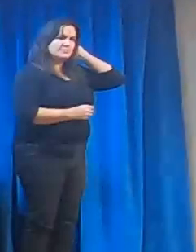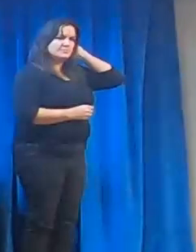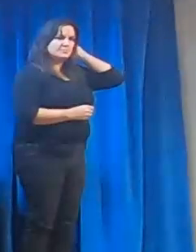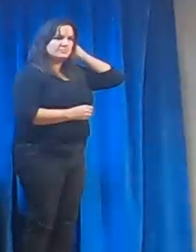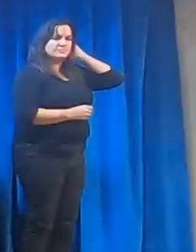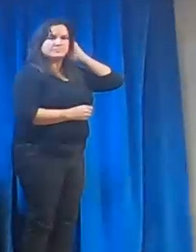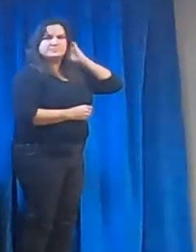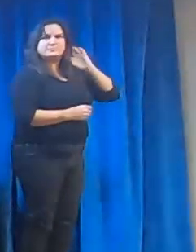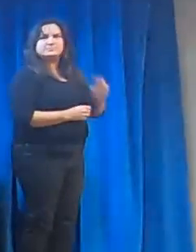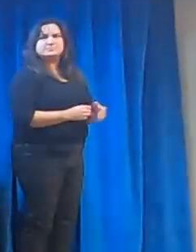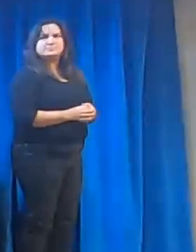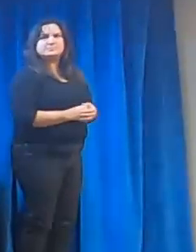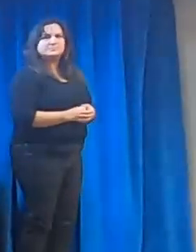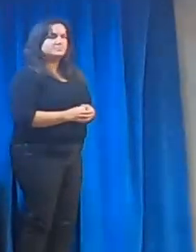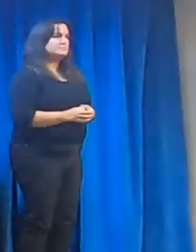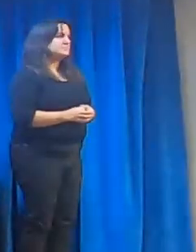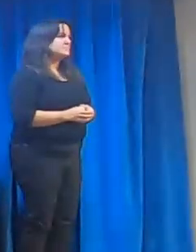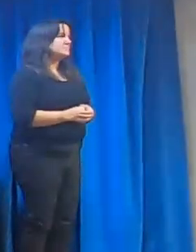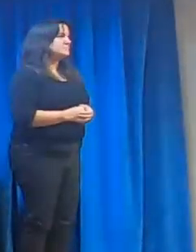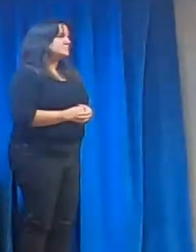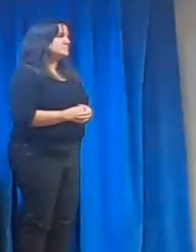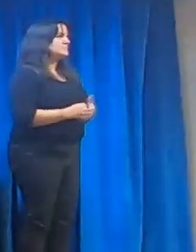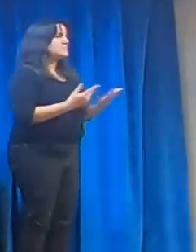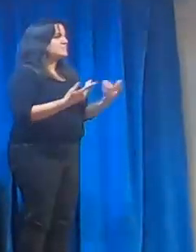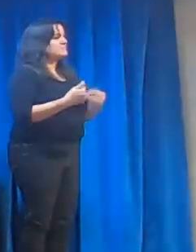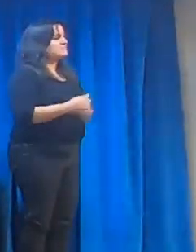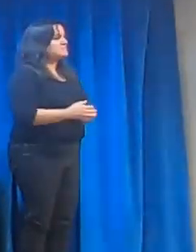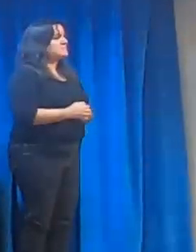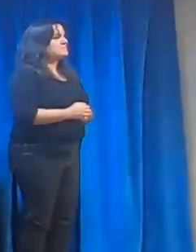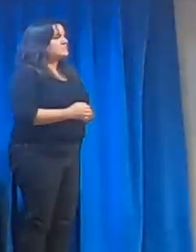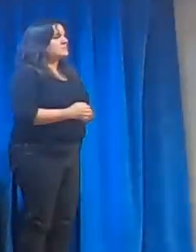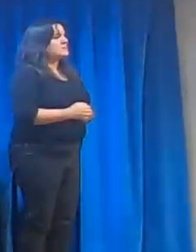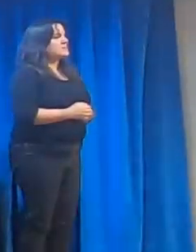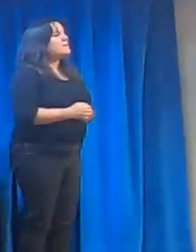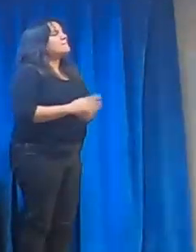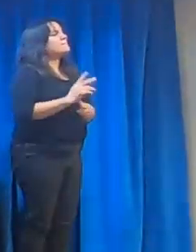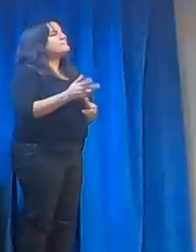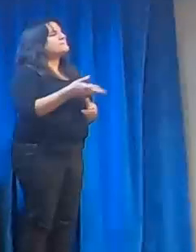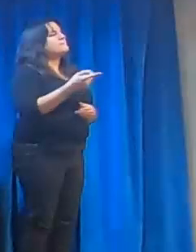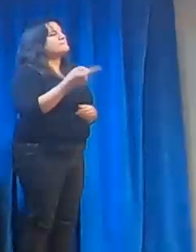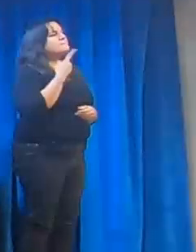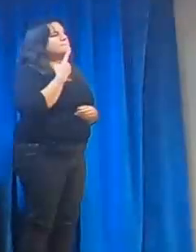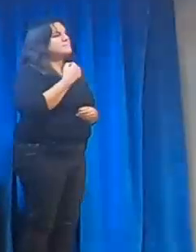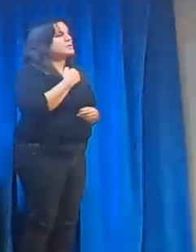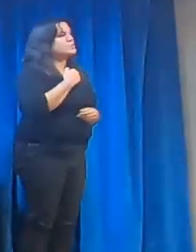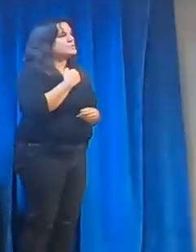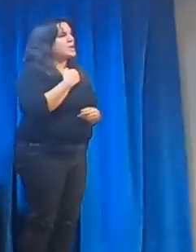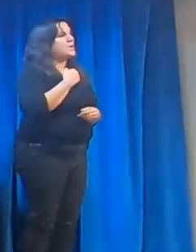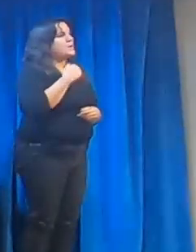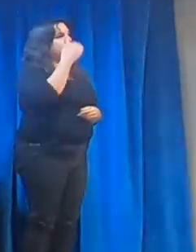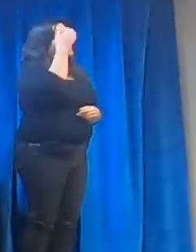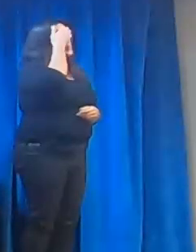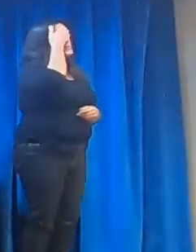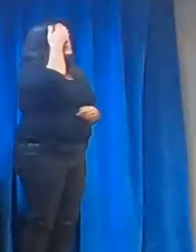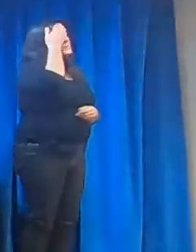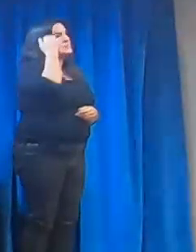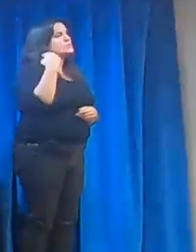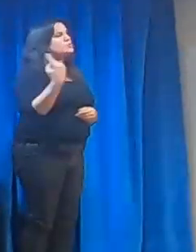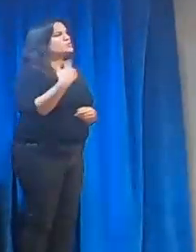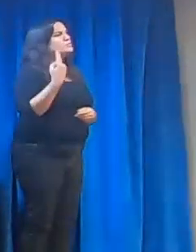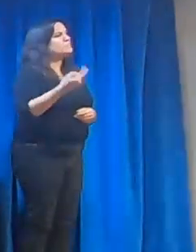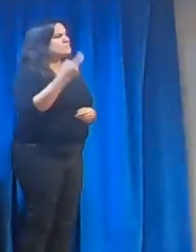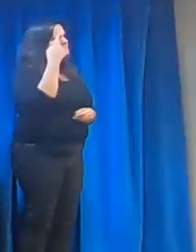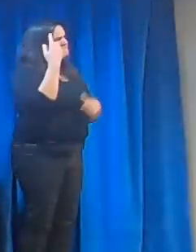A ver, como también nos trajo, a mí al menos me dio esta pregunta, decíamos antes de subir a la mesa que la estuvimos pensando